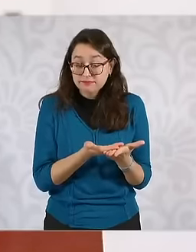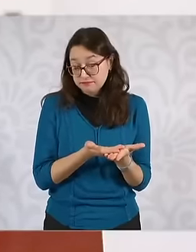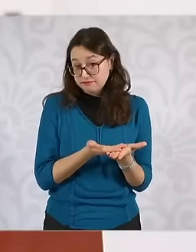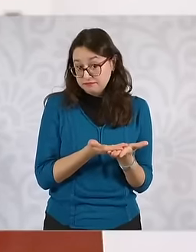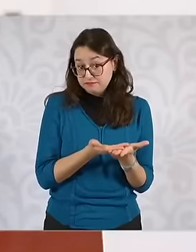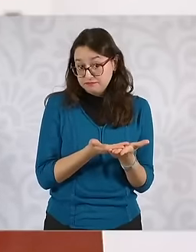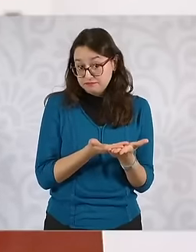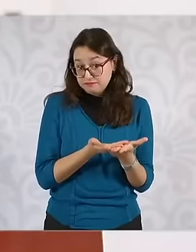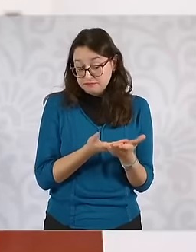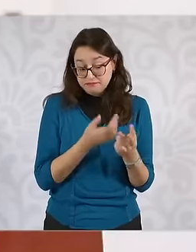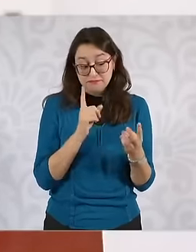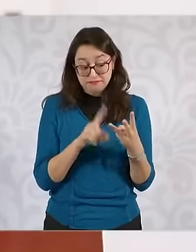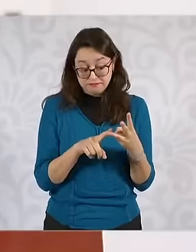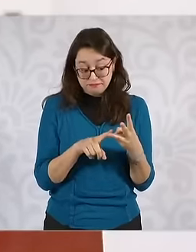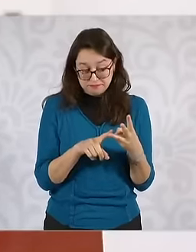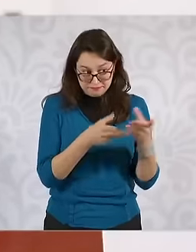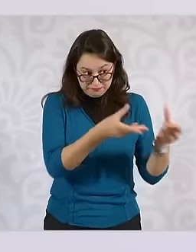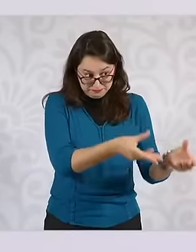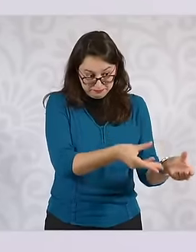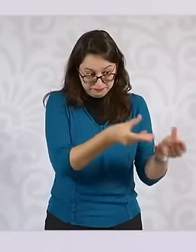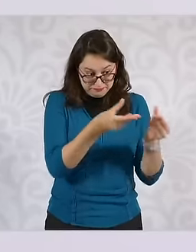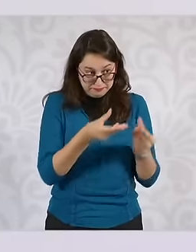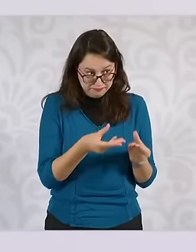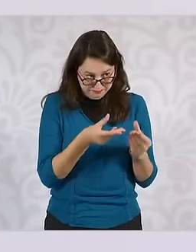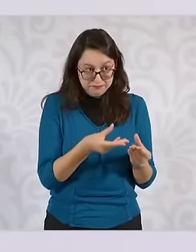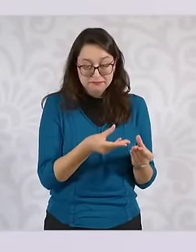¿Qué lleva ante un juez?